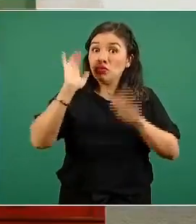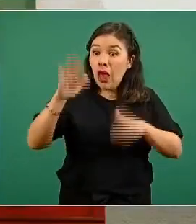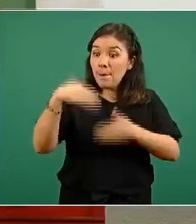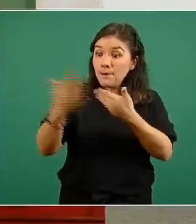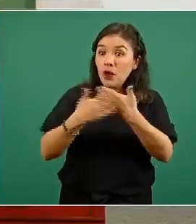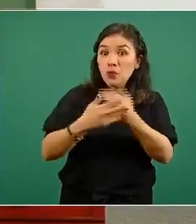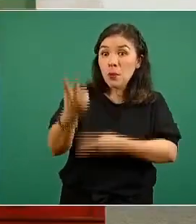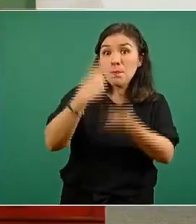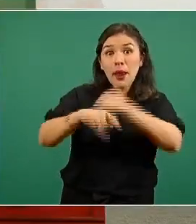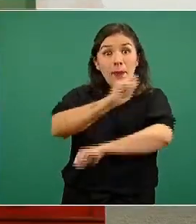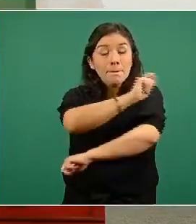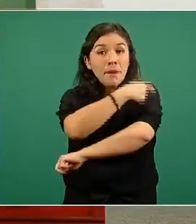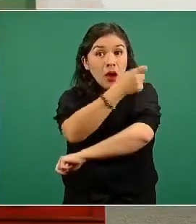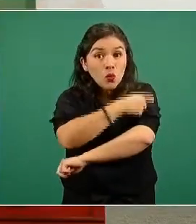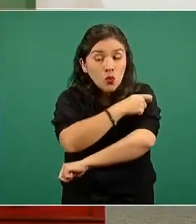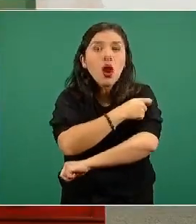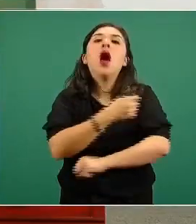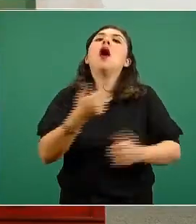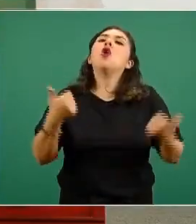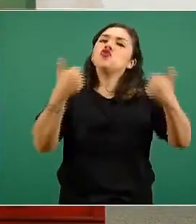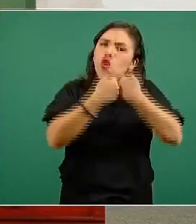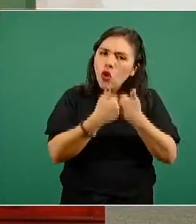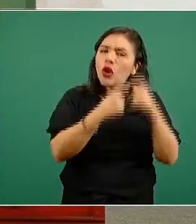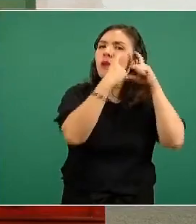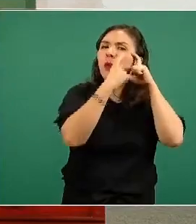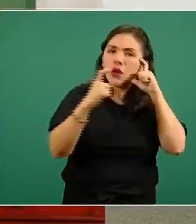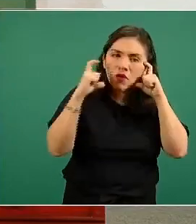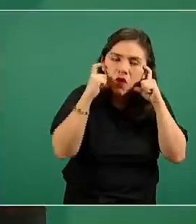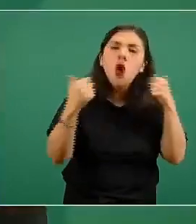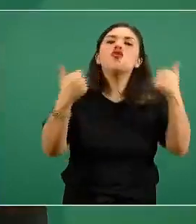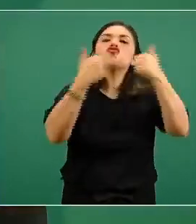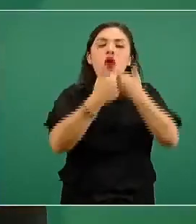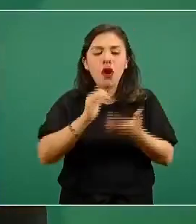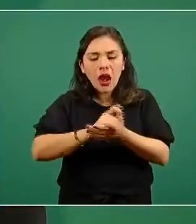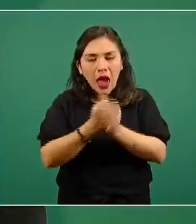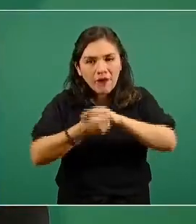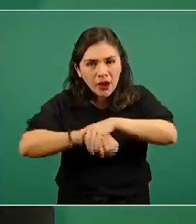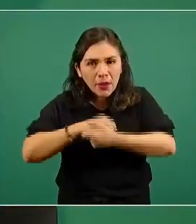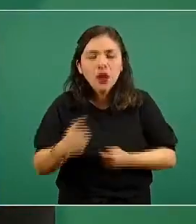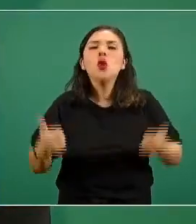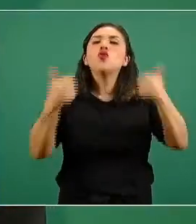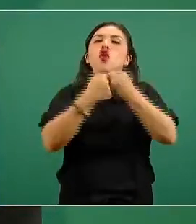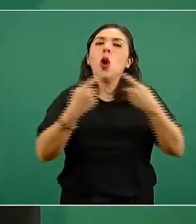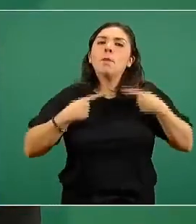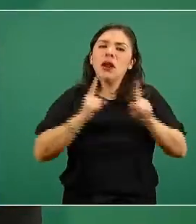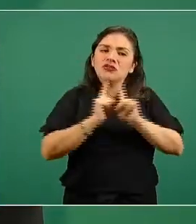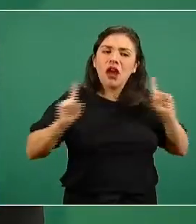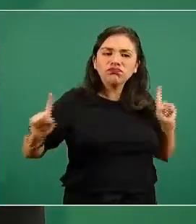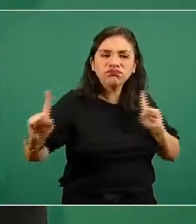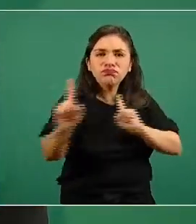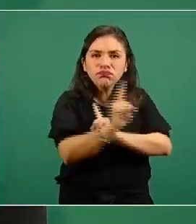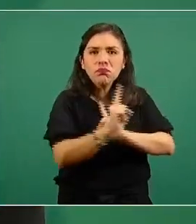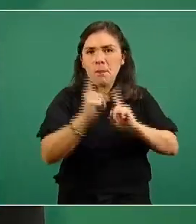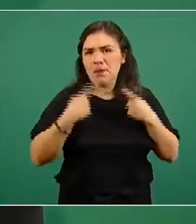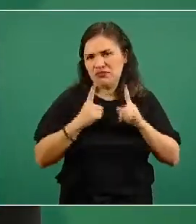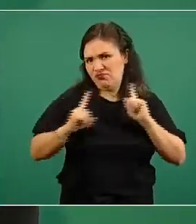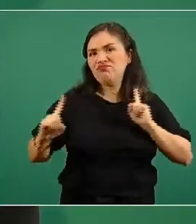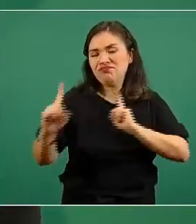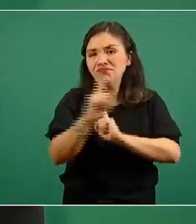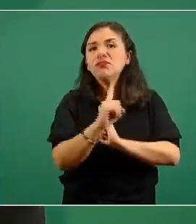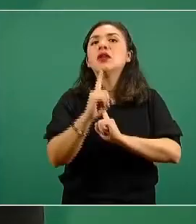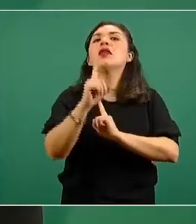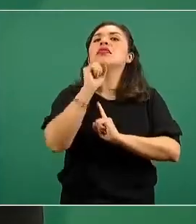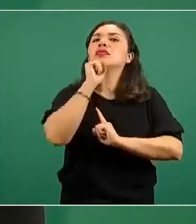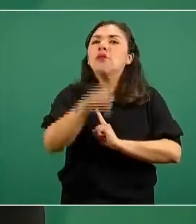vacuna, el uso del cubrebocas, el lavado de manos frecuente, la distancia física entre personas